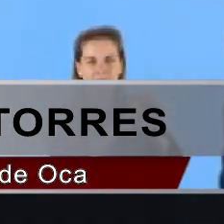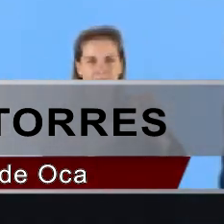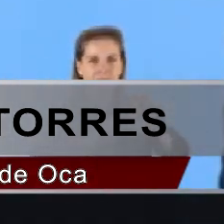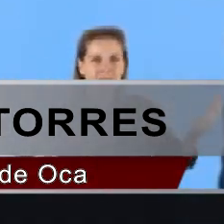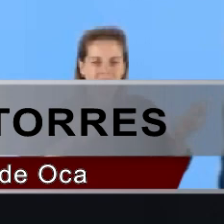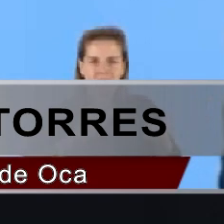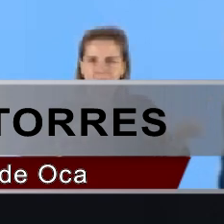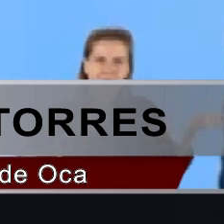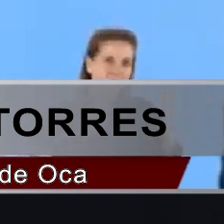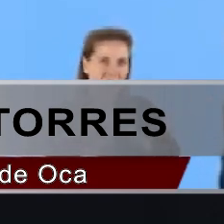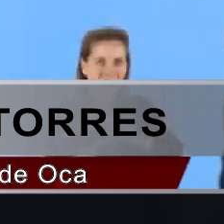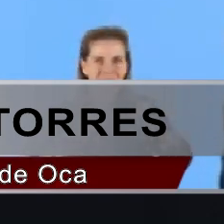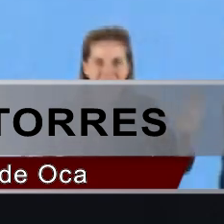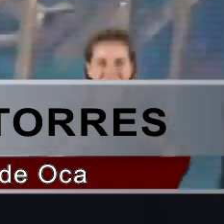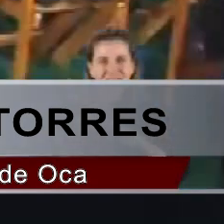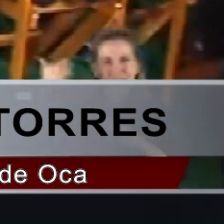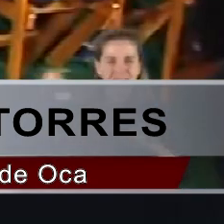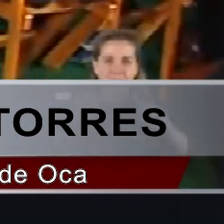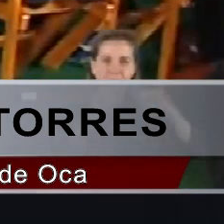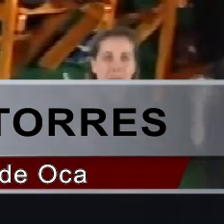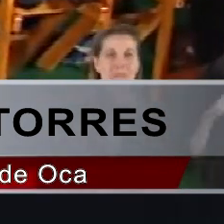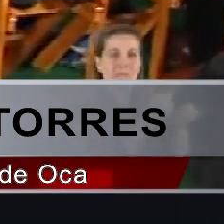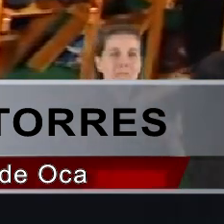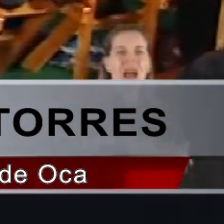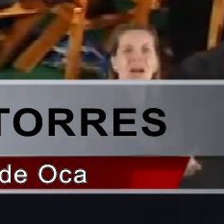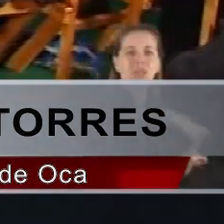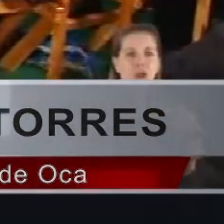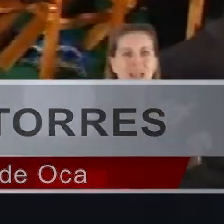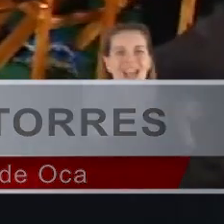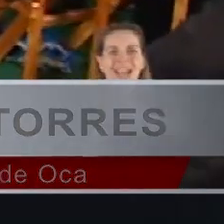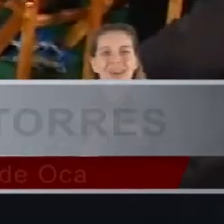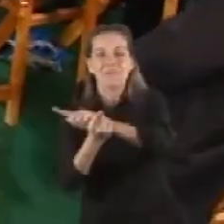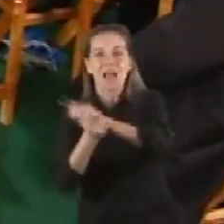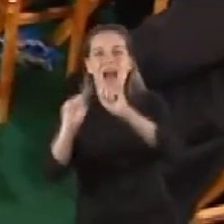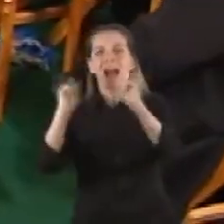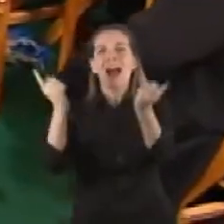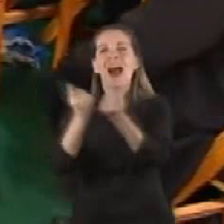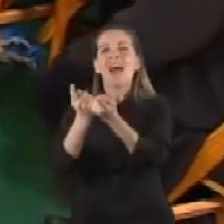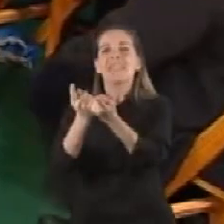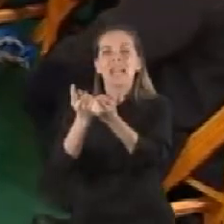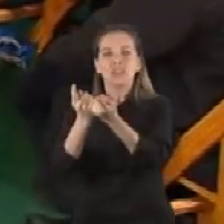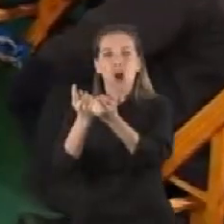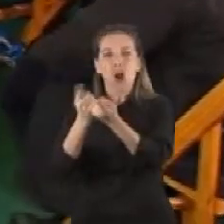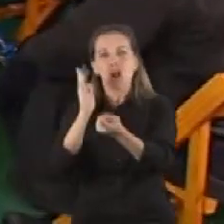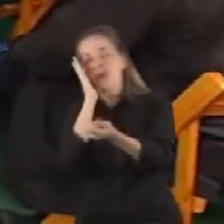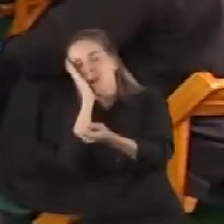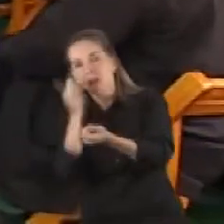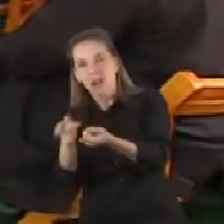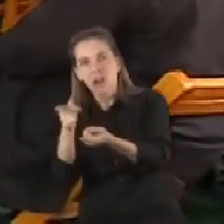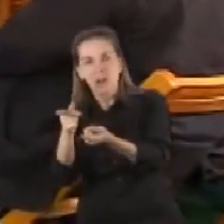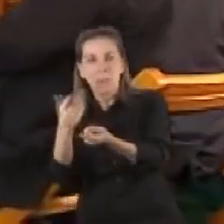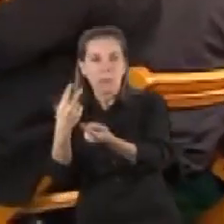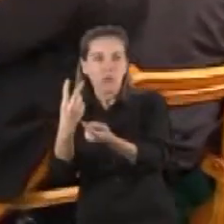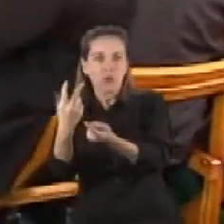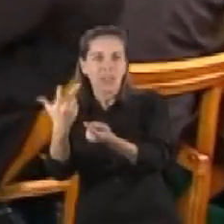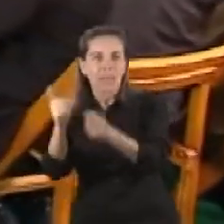superarse. De los pabellones generales pasamos a los cuartos individuales, o los cuartos compartidos, pero cuartos al fin.